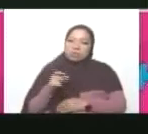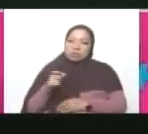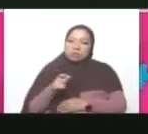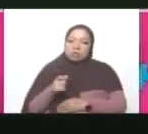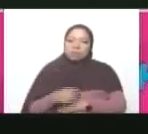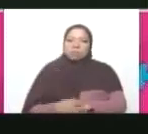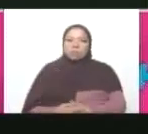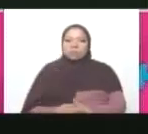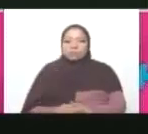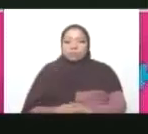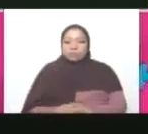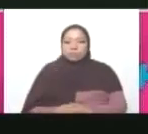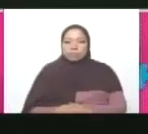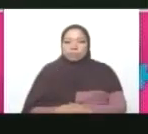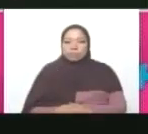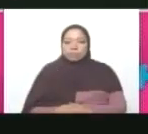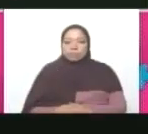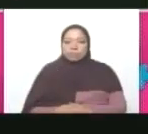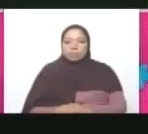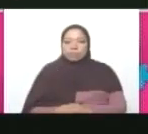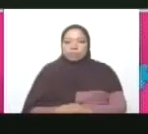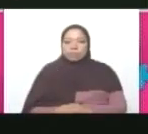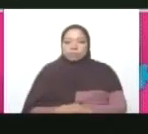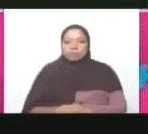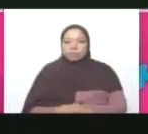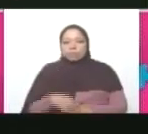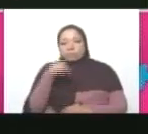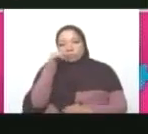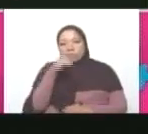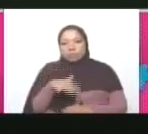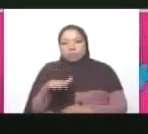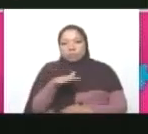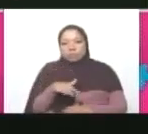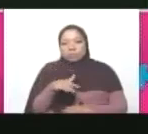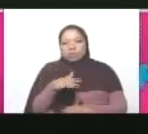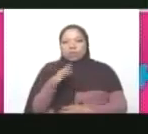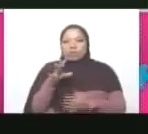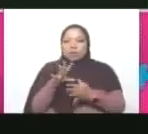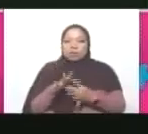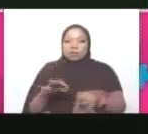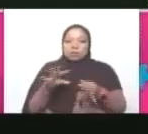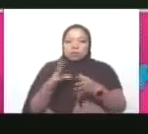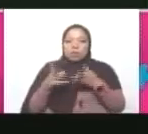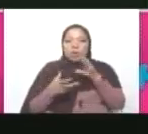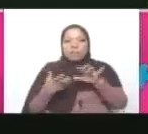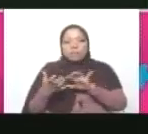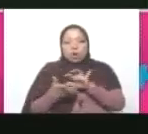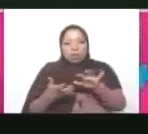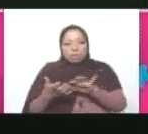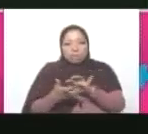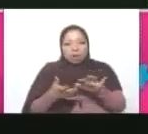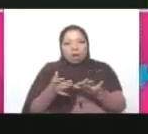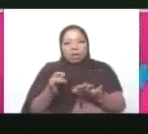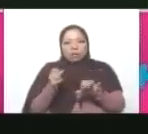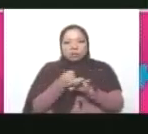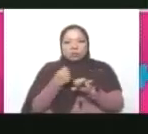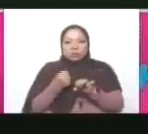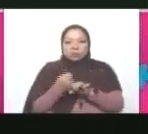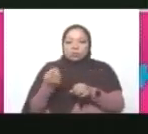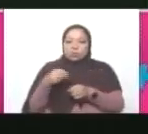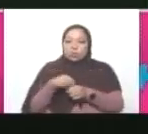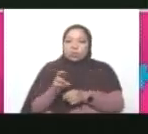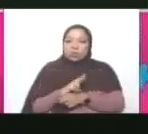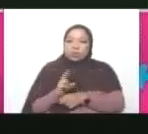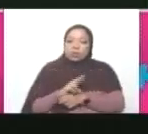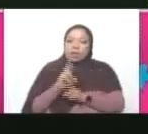las inquietudes que tiene nuestro pueblo, para hablar con ellos cuál es la problemática y darle la